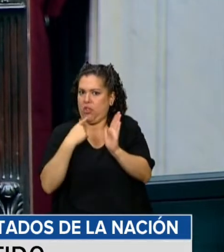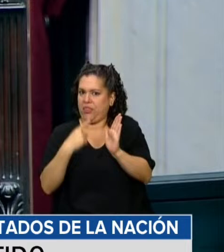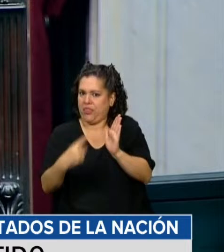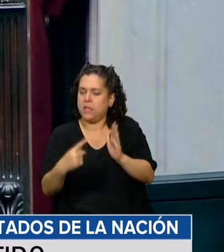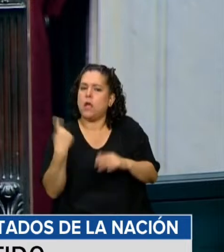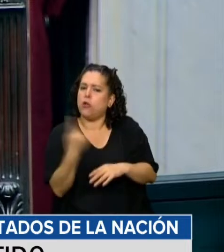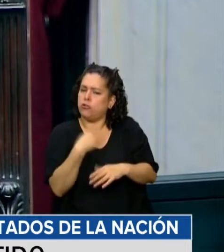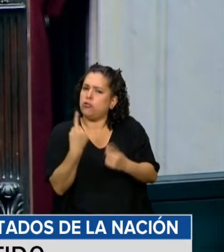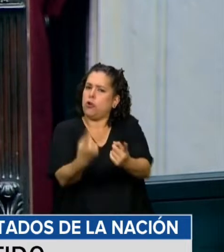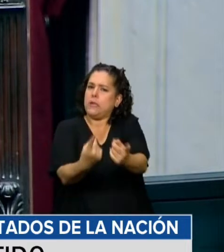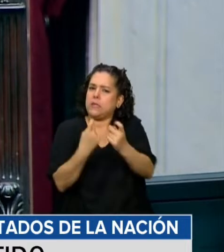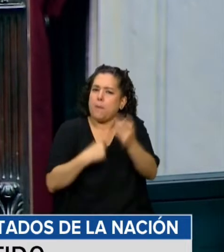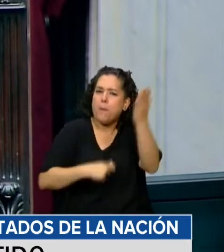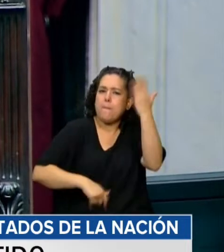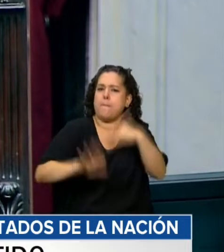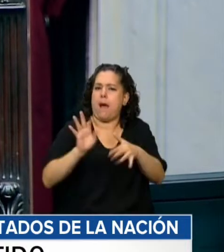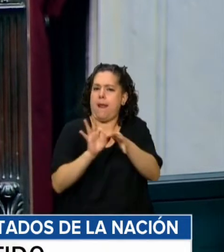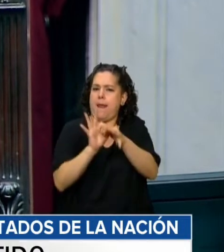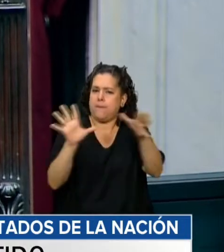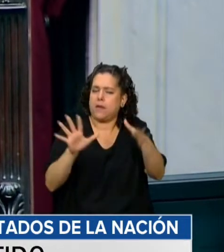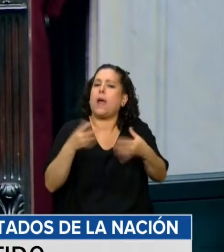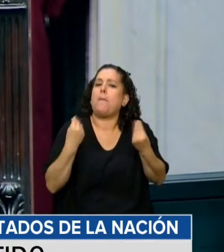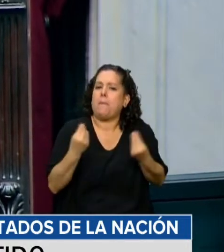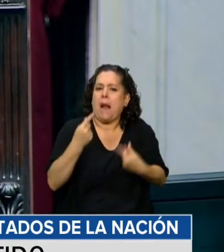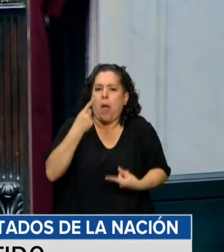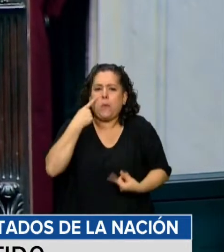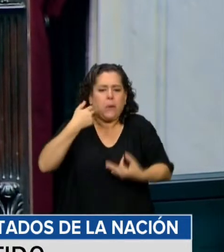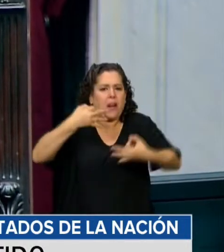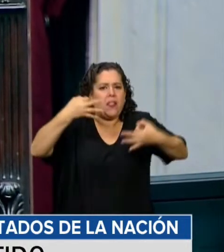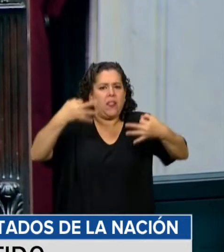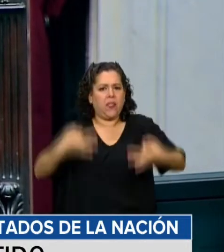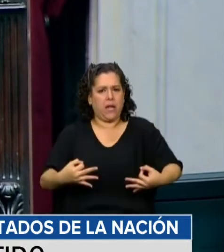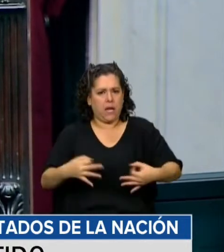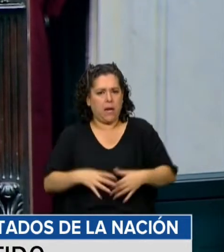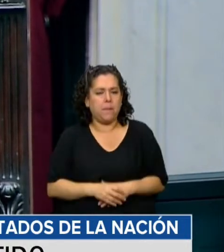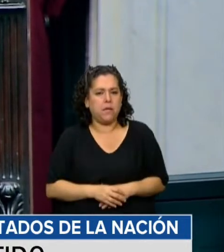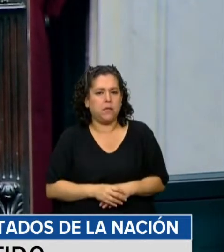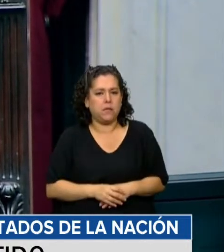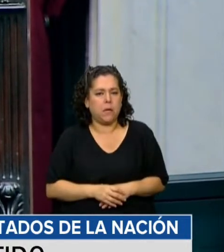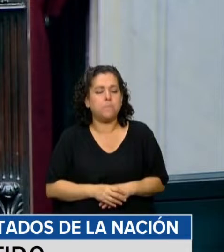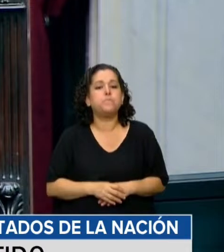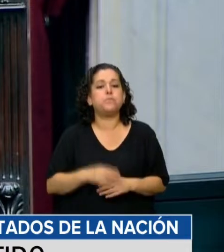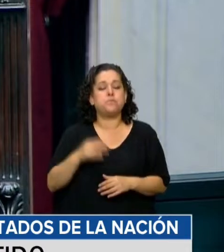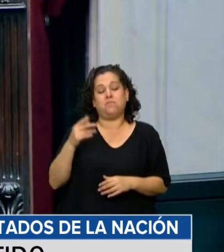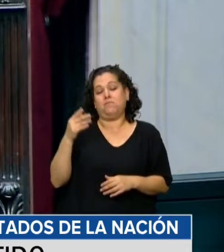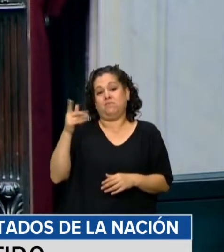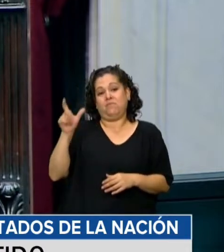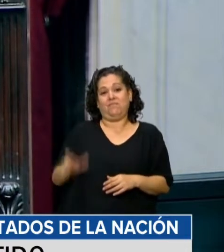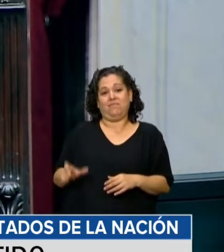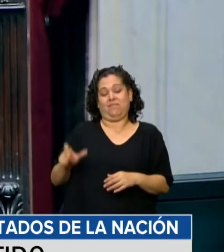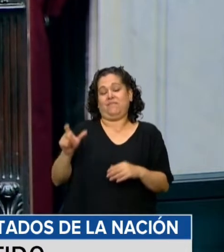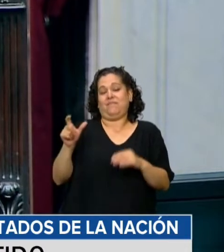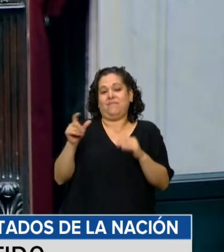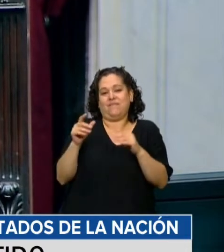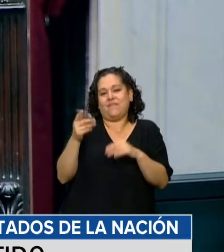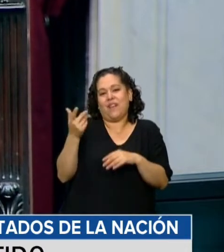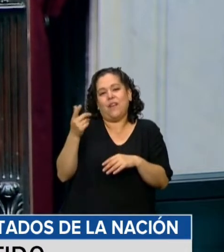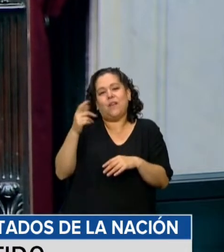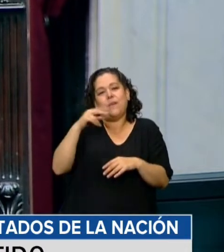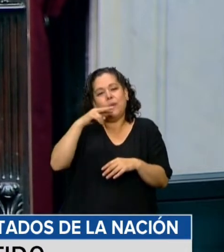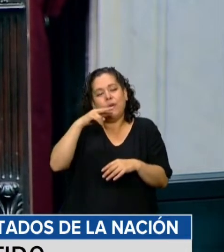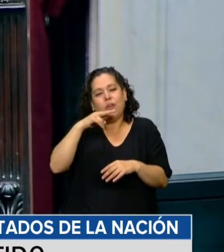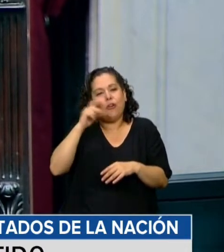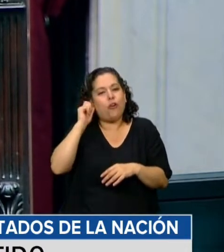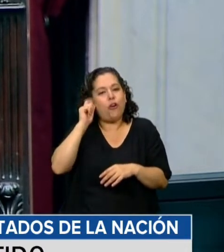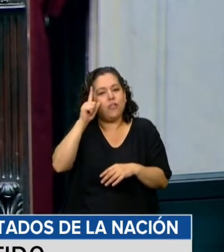Necesitamos más libertad para poder vivir dignamente. Decía mi ilustre comprovinciano Joaquín B. González en